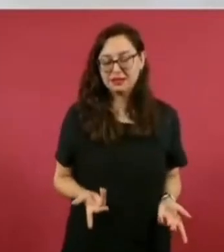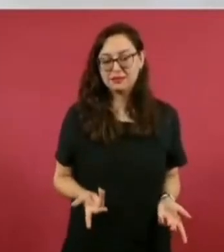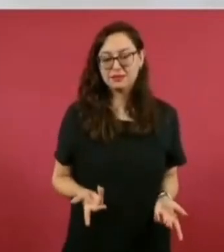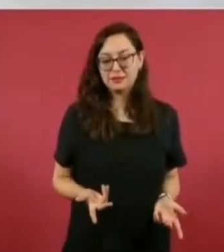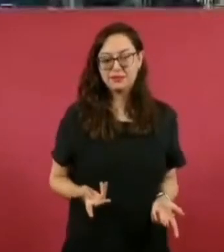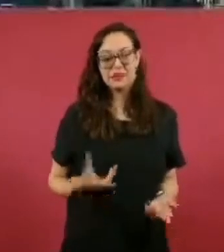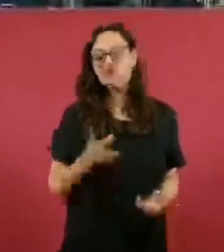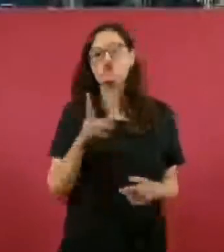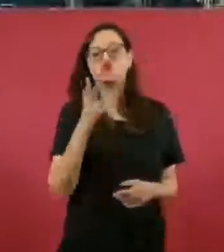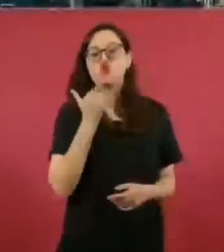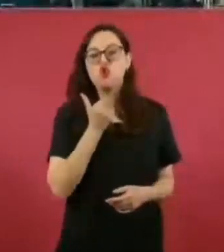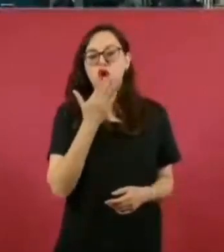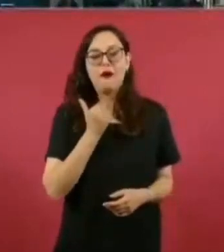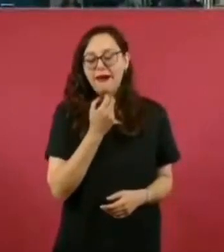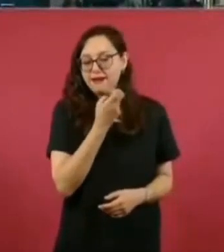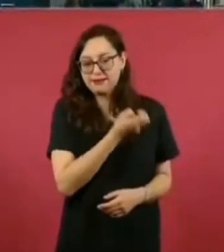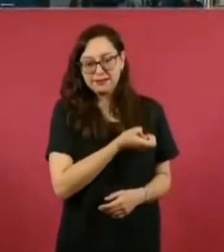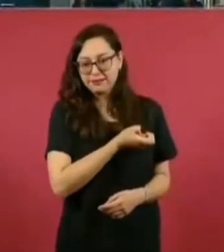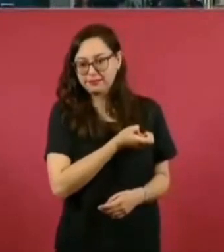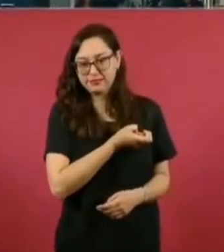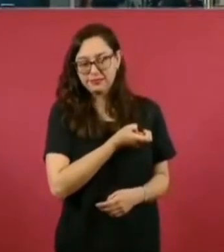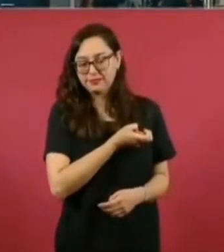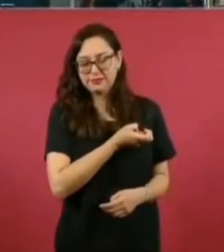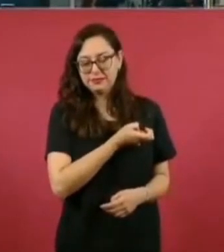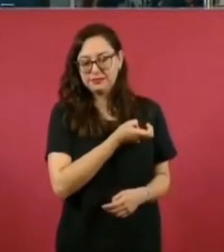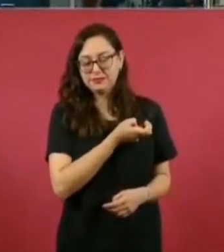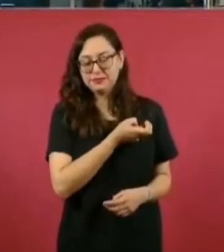¿sí? Entonces,